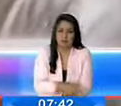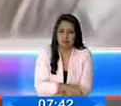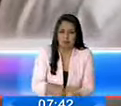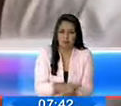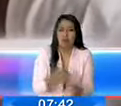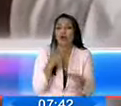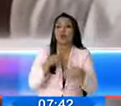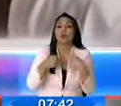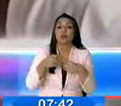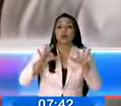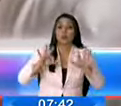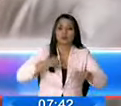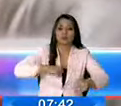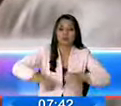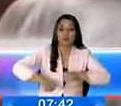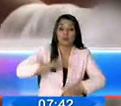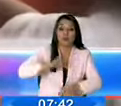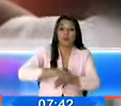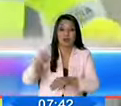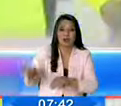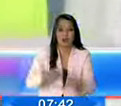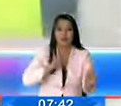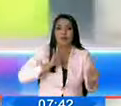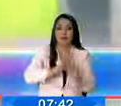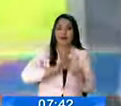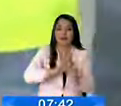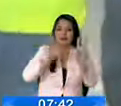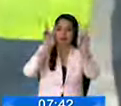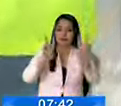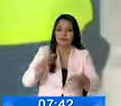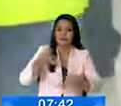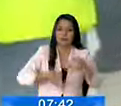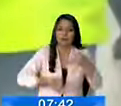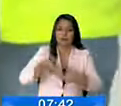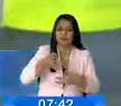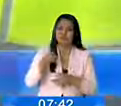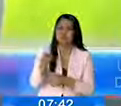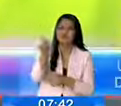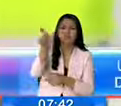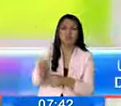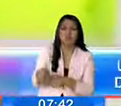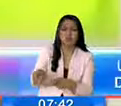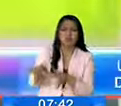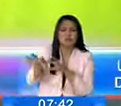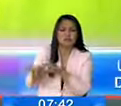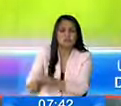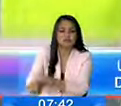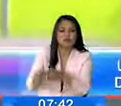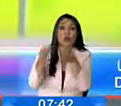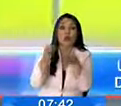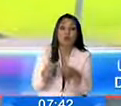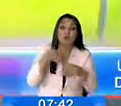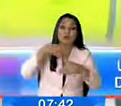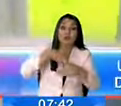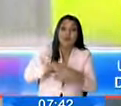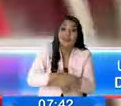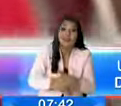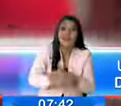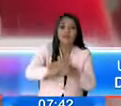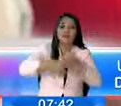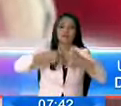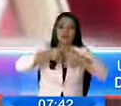mayo, se lo juzgó por el delito de intimidación. Se trata de la persona a quien detuvieron mientras se encontraba al interior de un